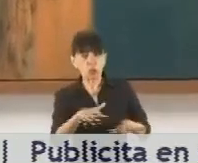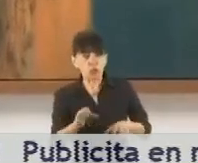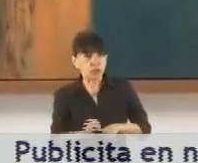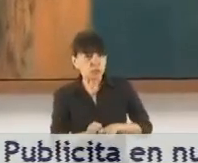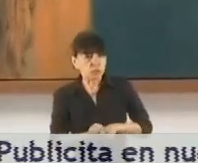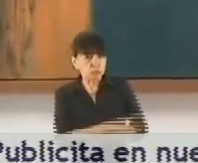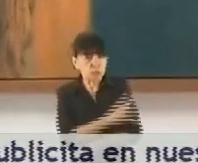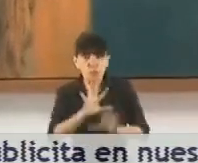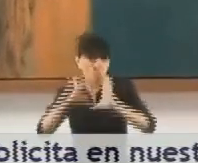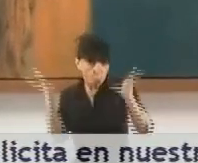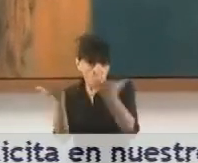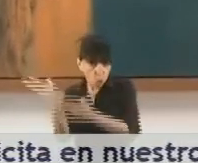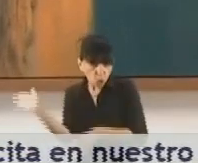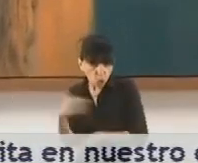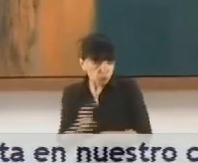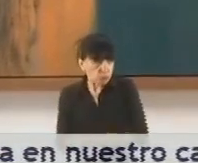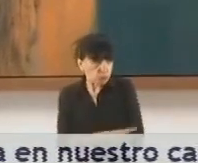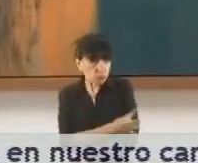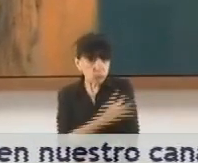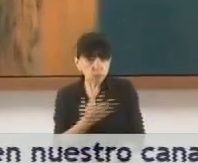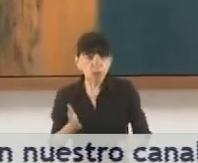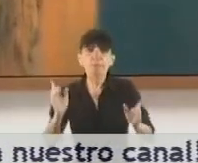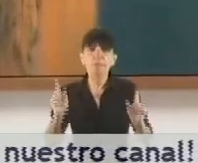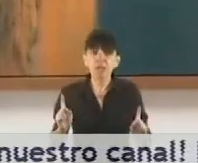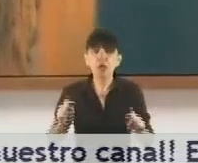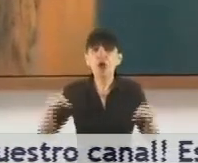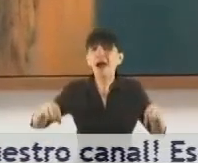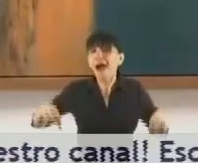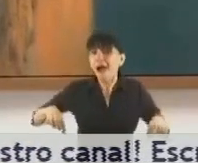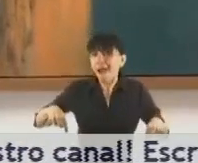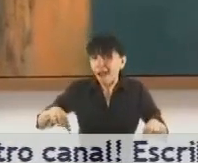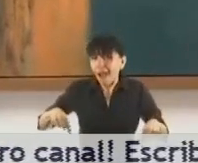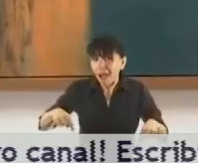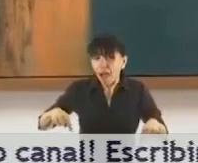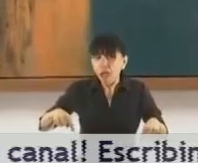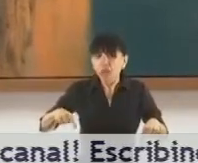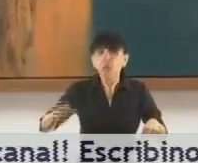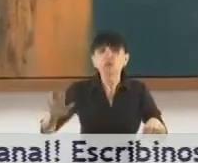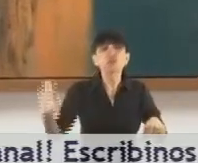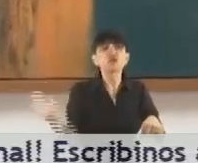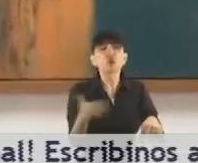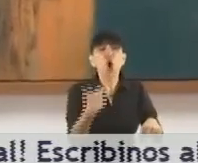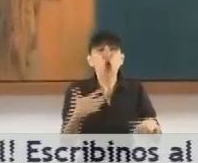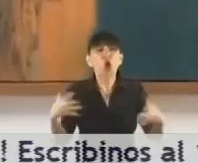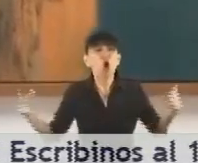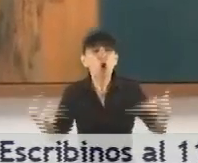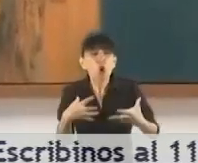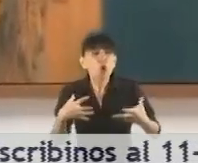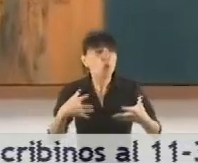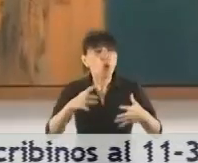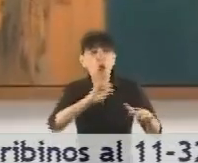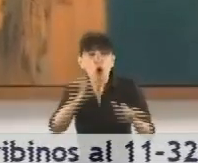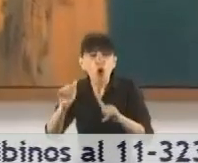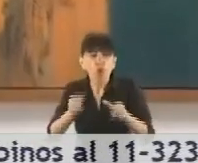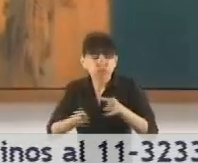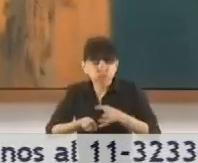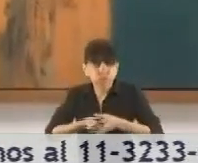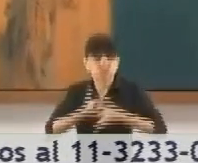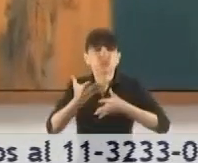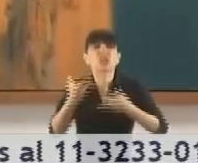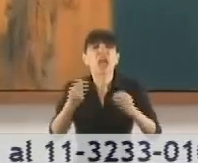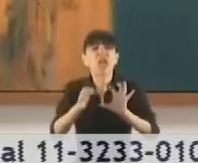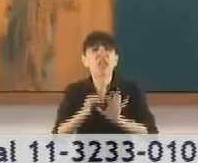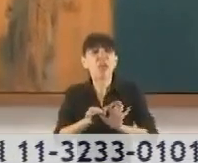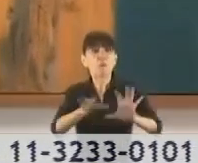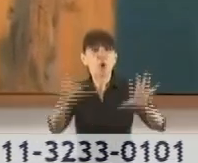pero tal vez allí, donde éramos todos partes de una generación que emergía en una novel democracia, después